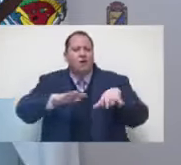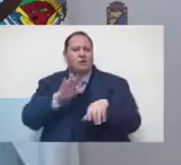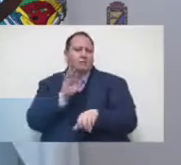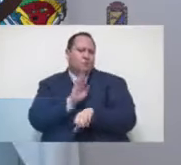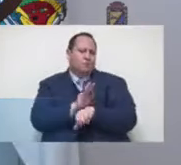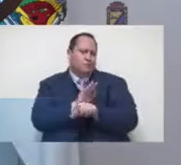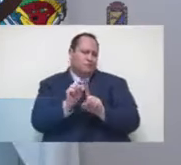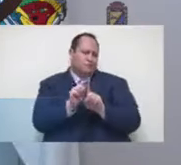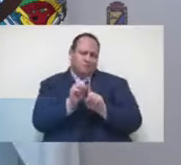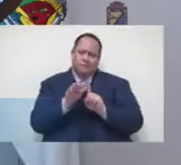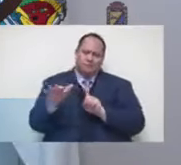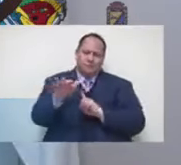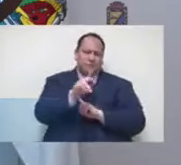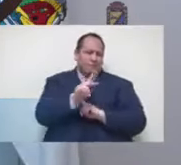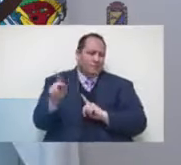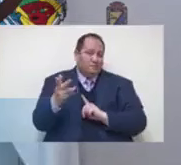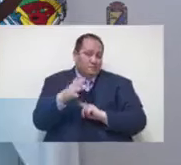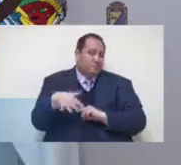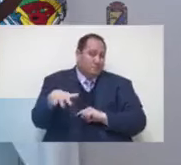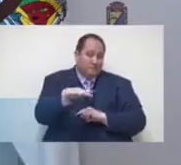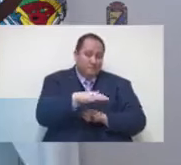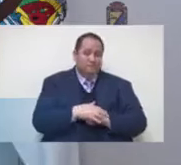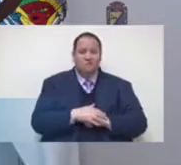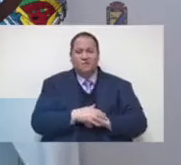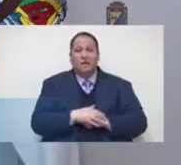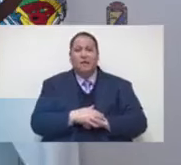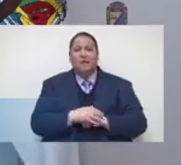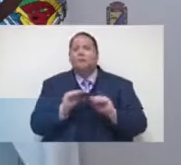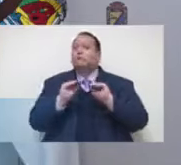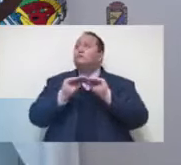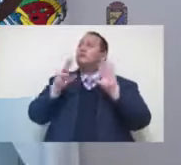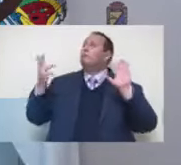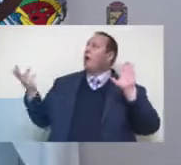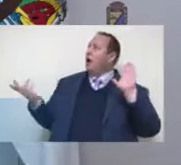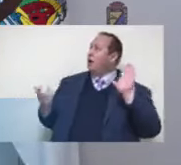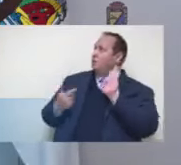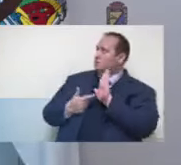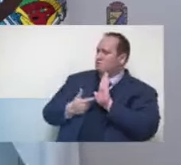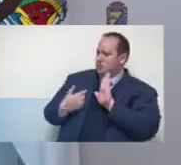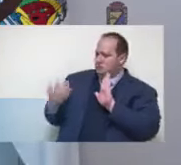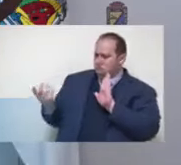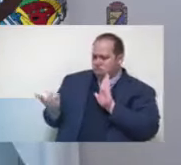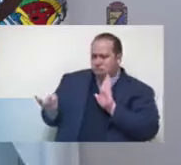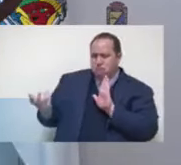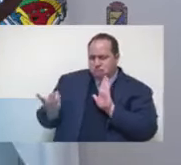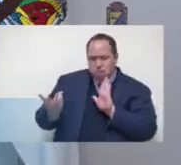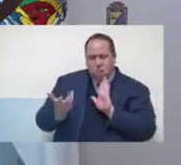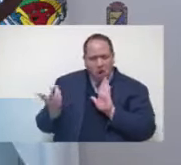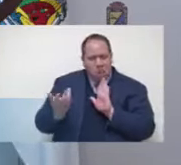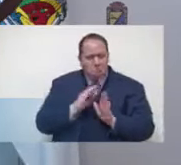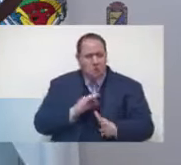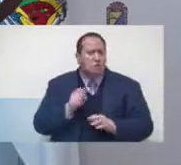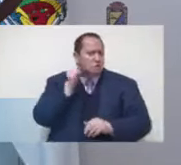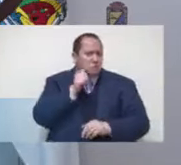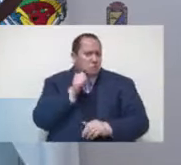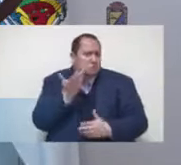¿no? Y evidentemente hacerlo de manera sumamente transparente, como se ha venido realizando,